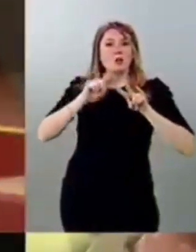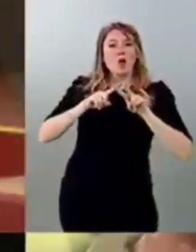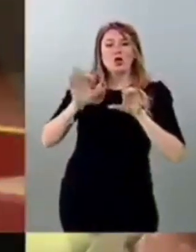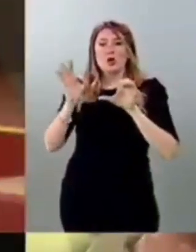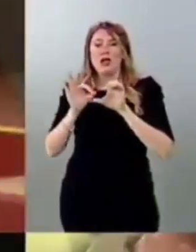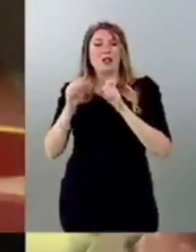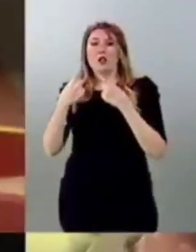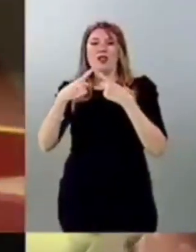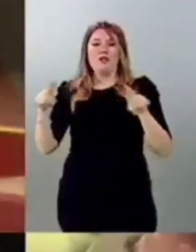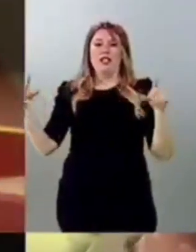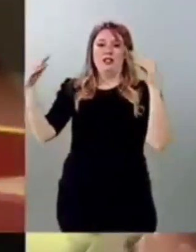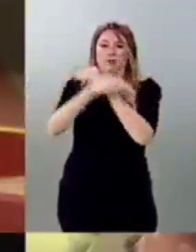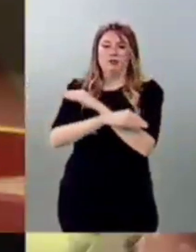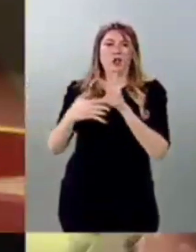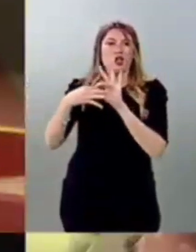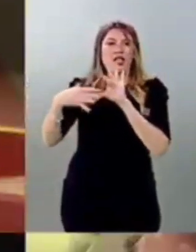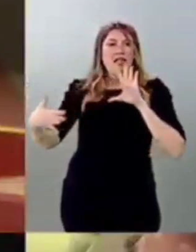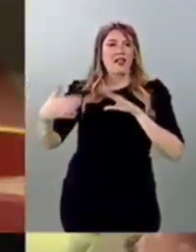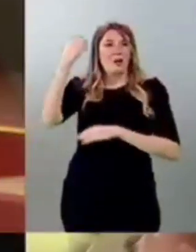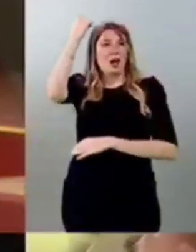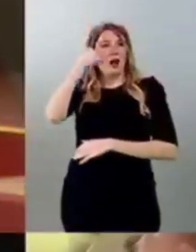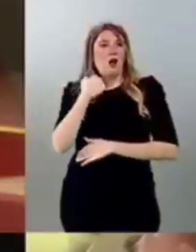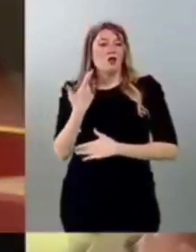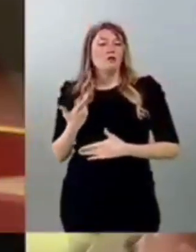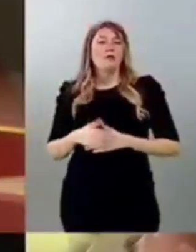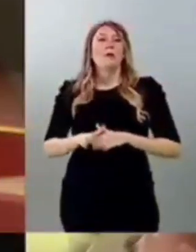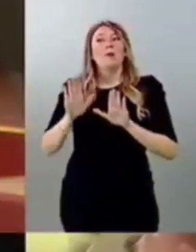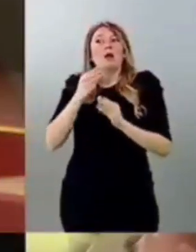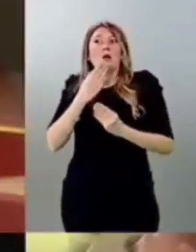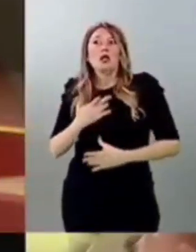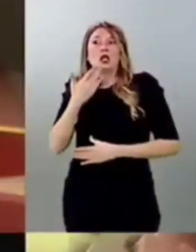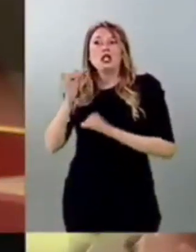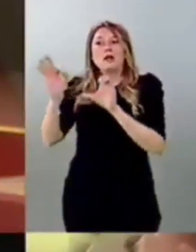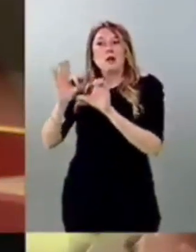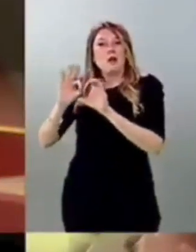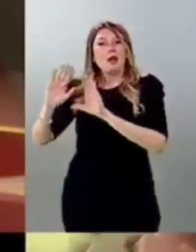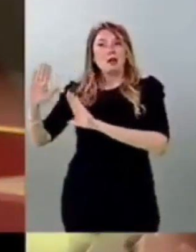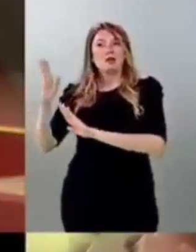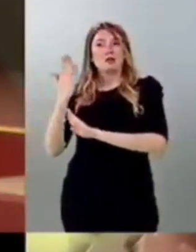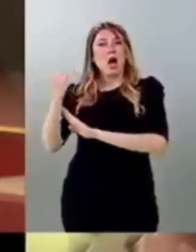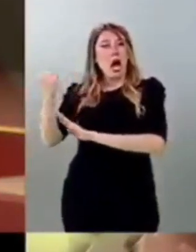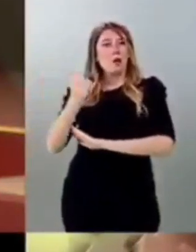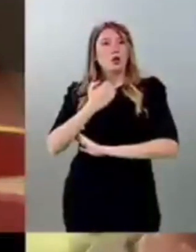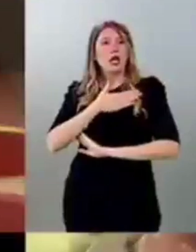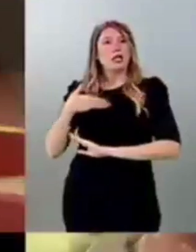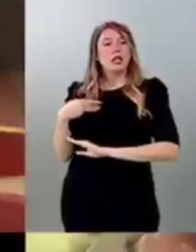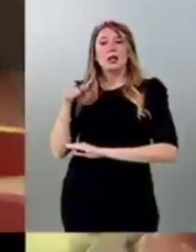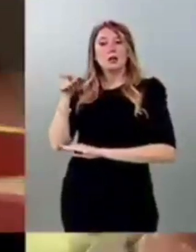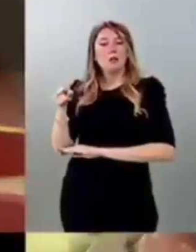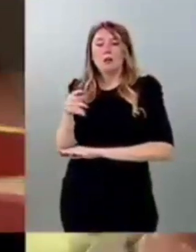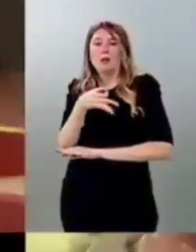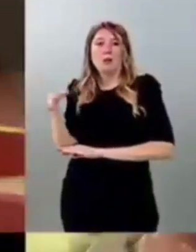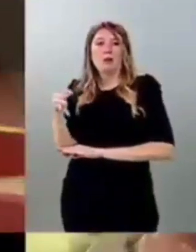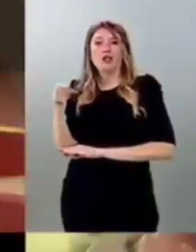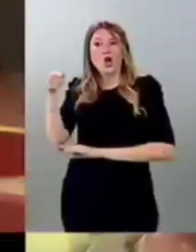la antítesis de lo que aquí estamos haciendo. Pero bueno, si él está dispuesto a apoyarlos, tendrá que ser él que tiene que